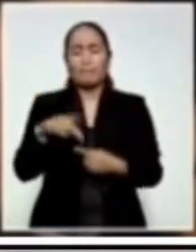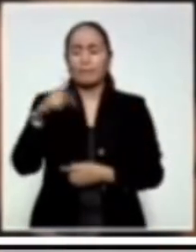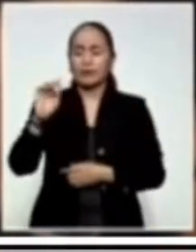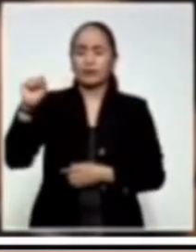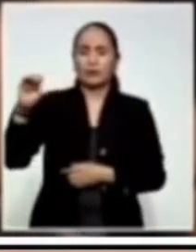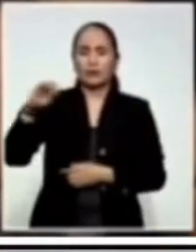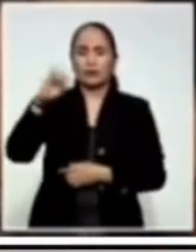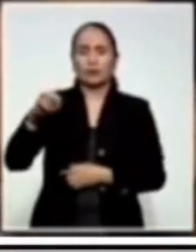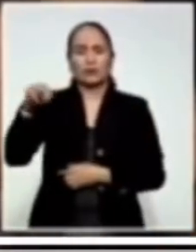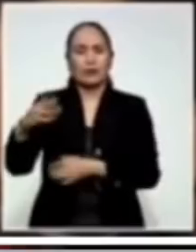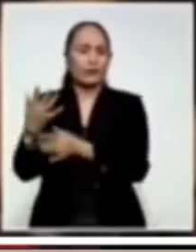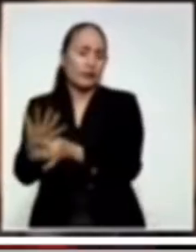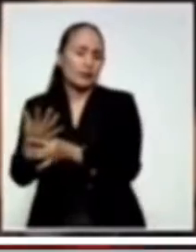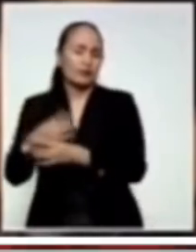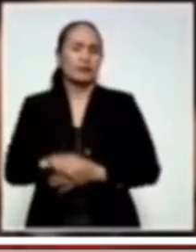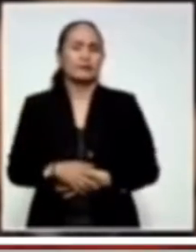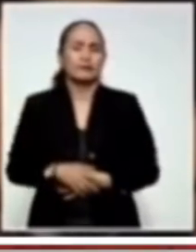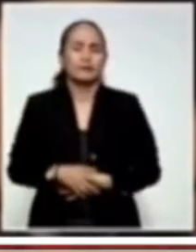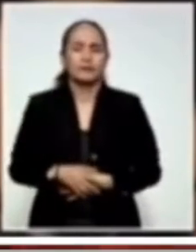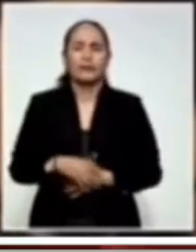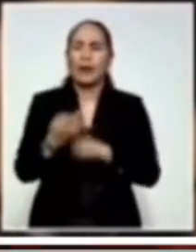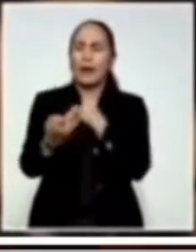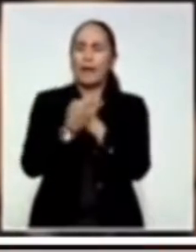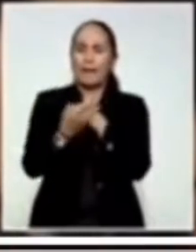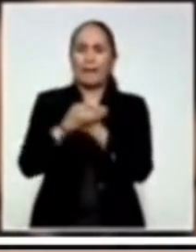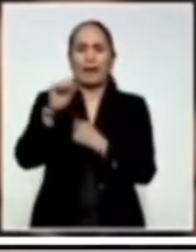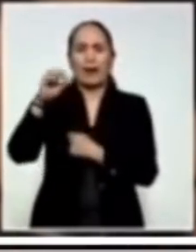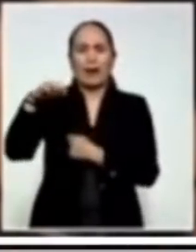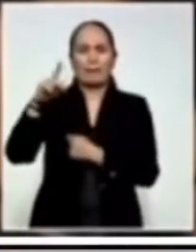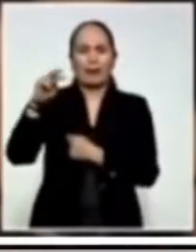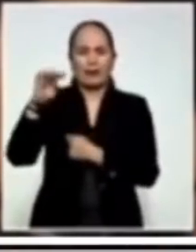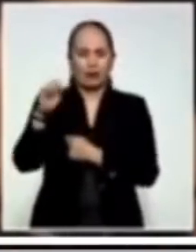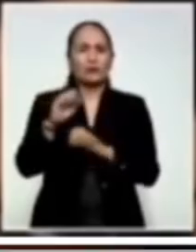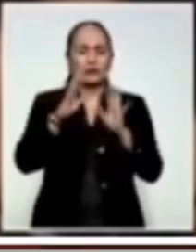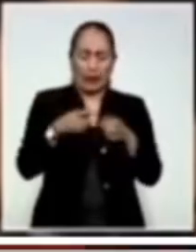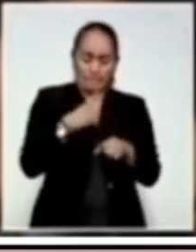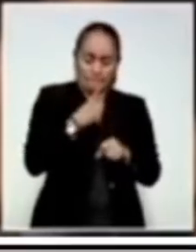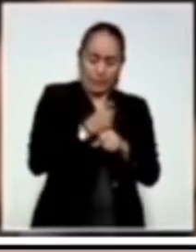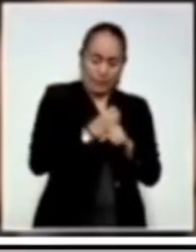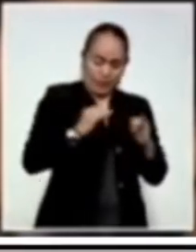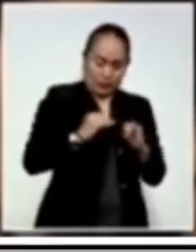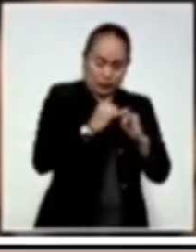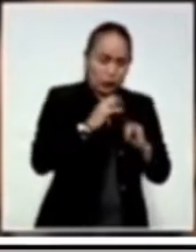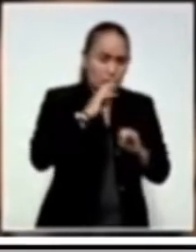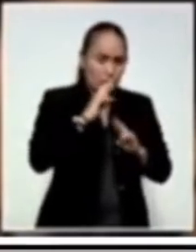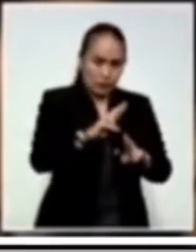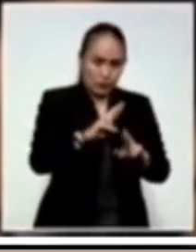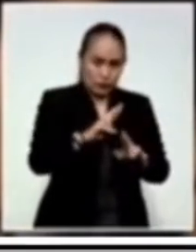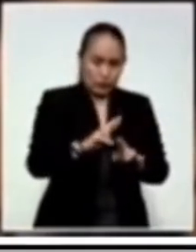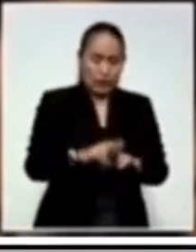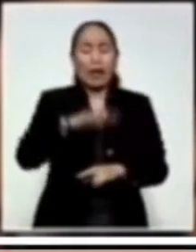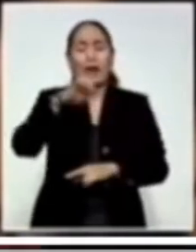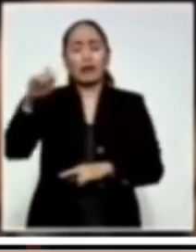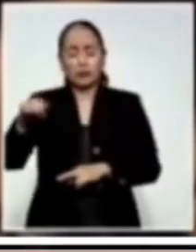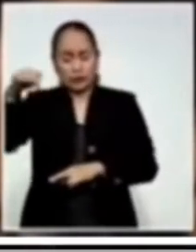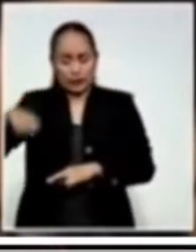han mencionado que como los amparos han sido resueltos en primera instancia, bueno, que no puede hacer nada